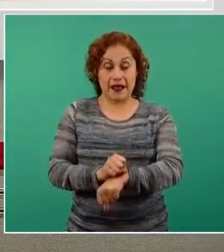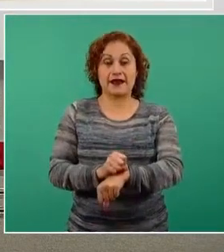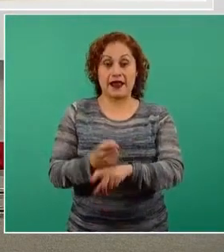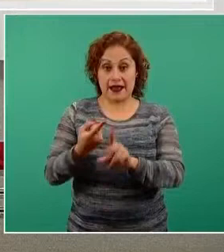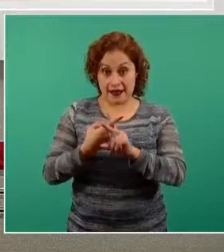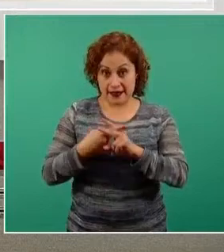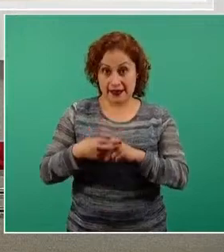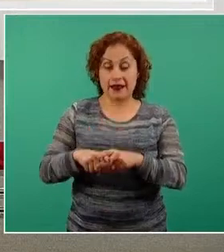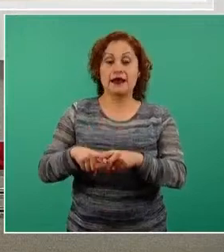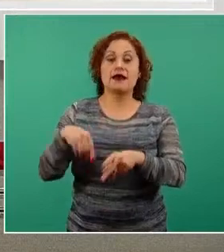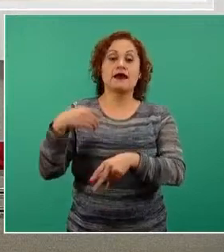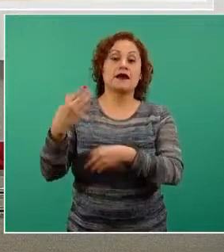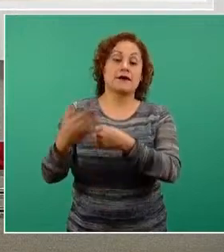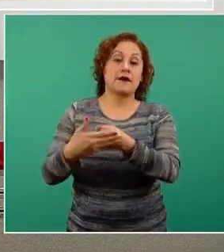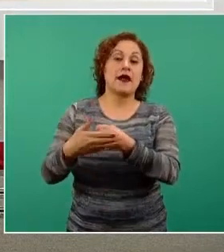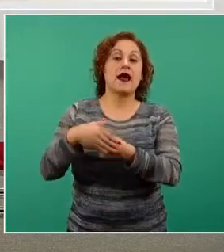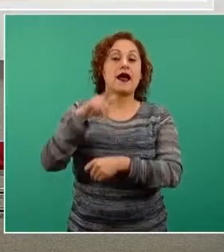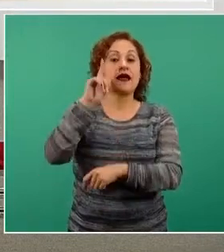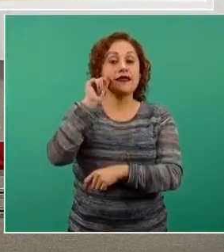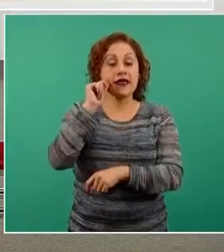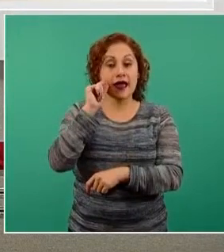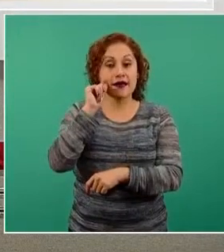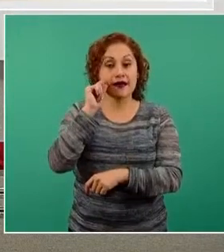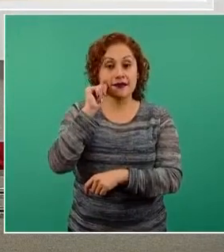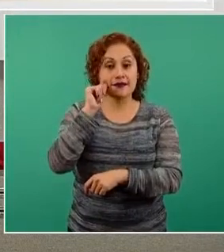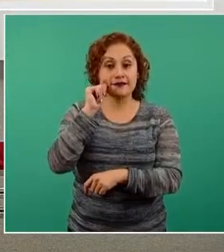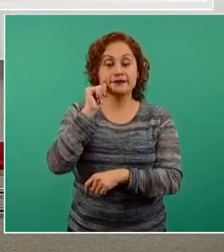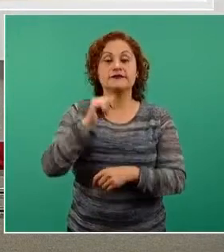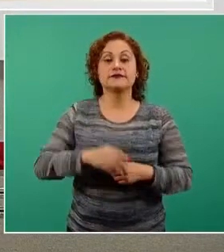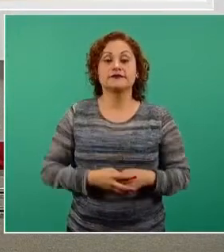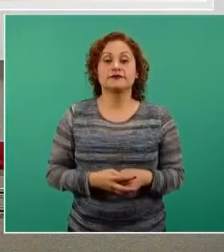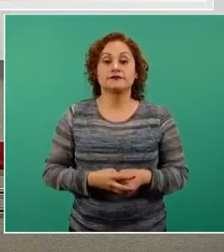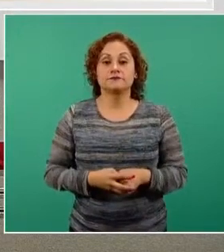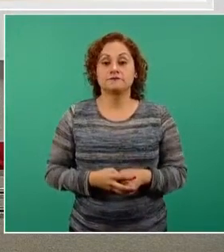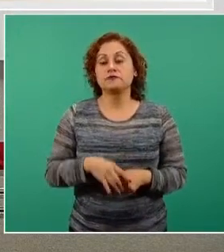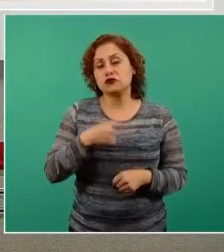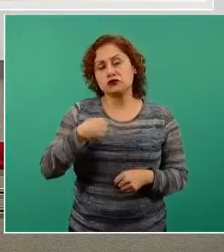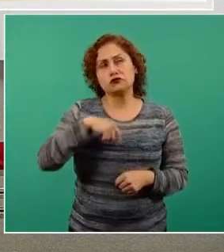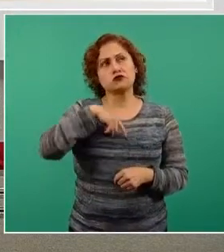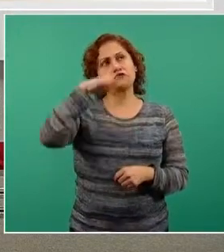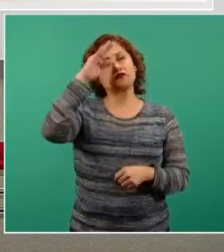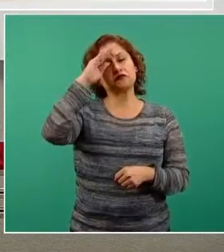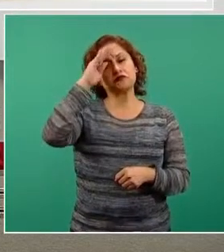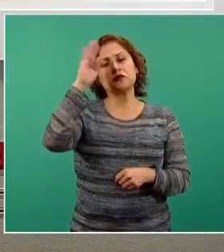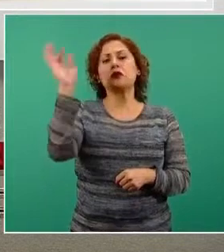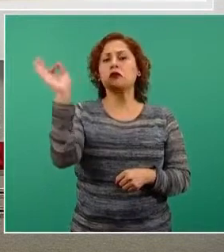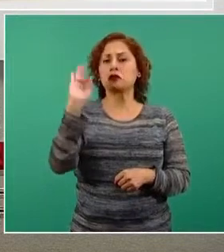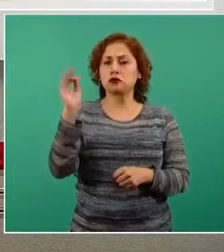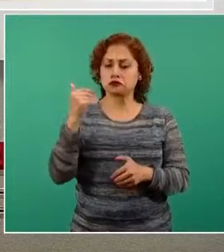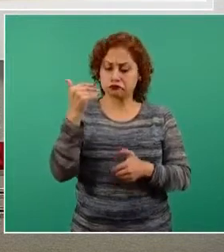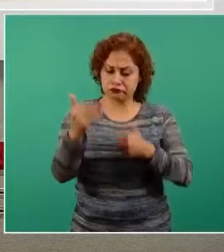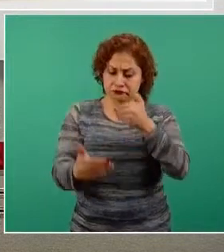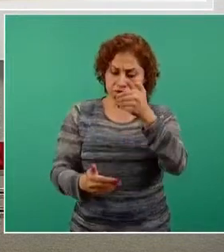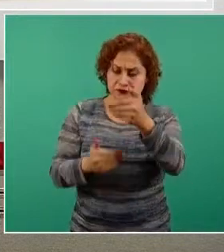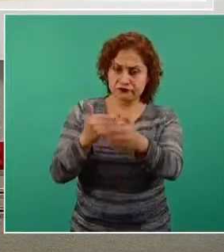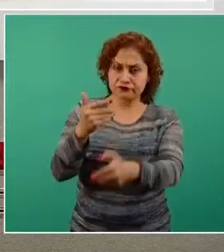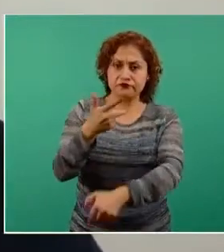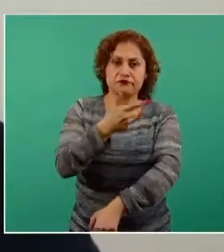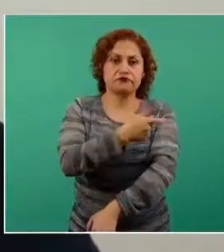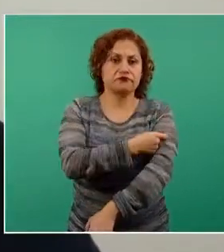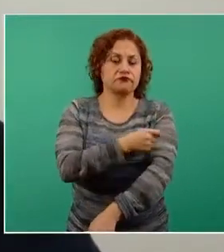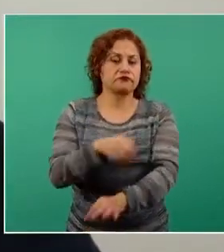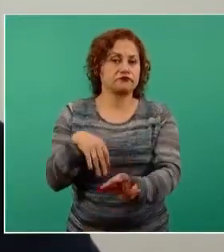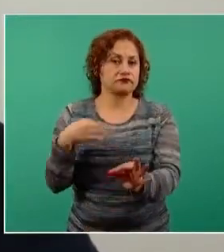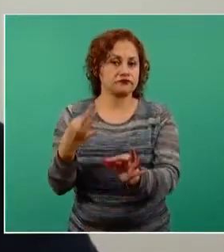esta semana que viene, la que inicia el día de mañana, tenemos una expectativa de que también podrá ser una muy buena semana de avance en